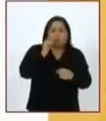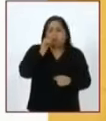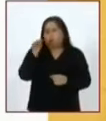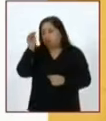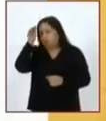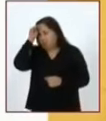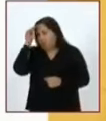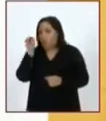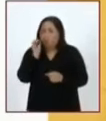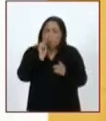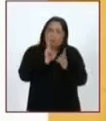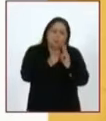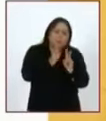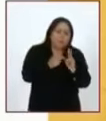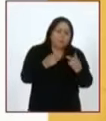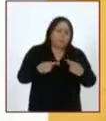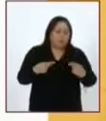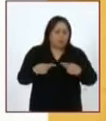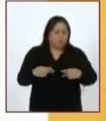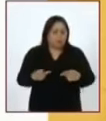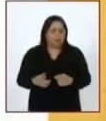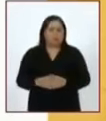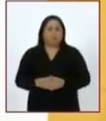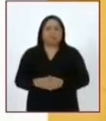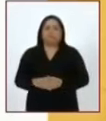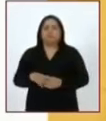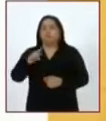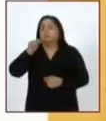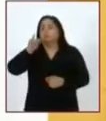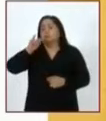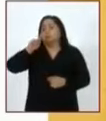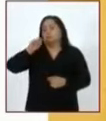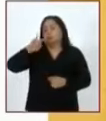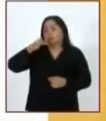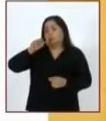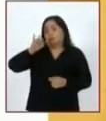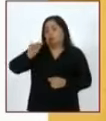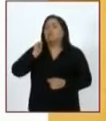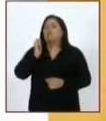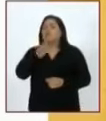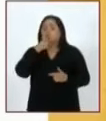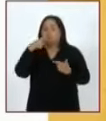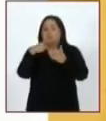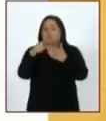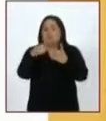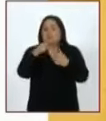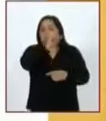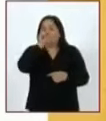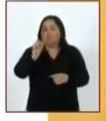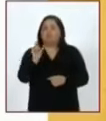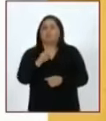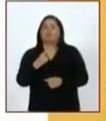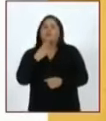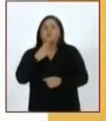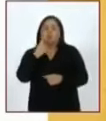o conversando con alguien a la vez. La tipografía son las letras utilizadas en la historieta.